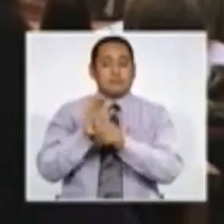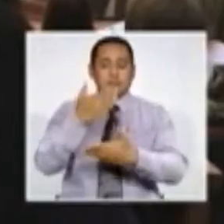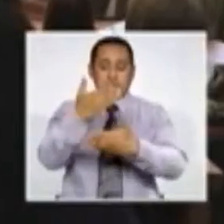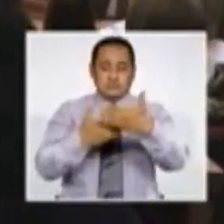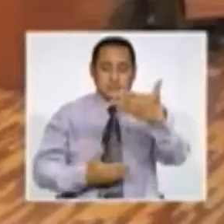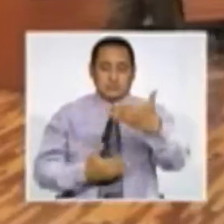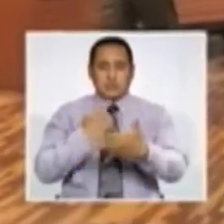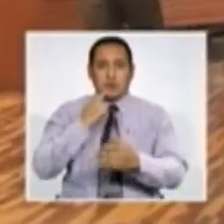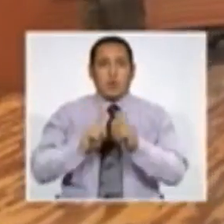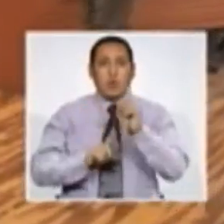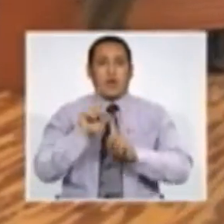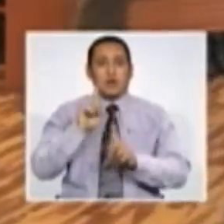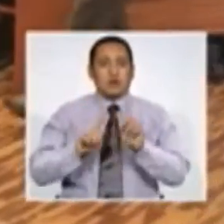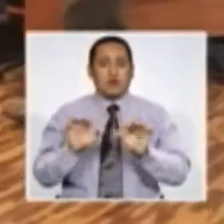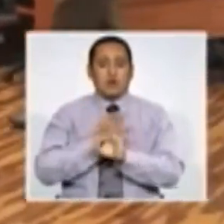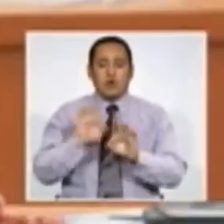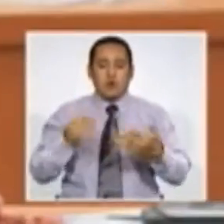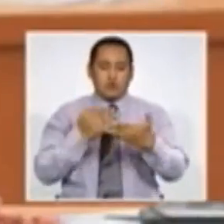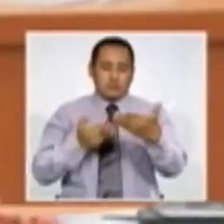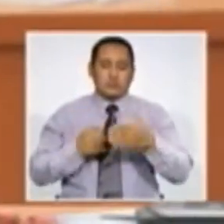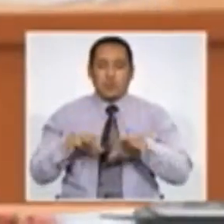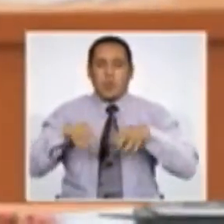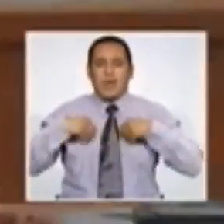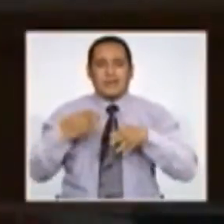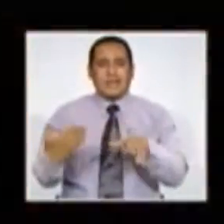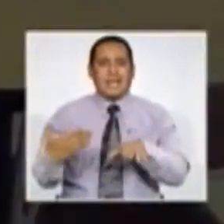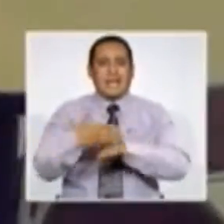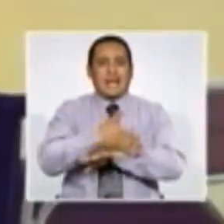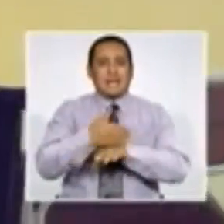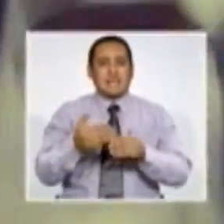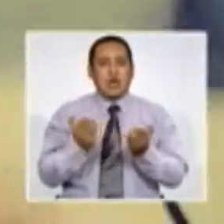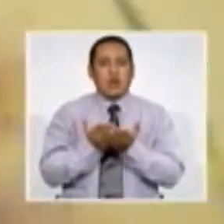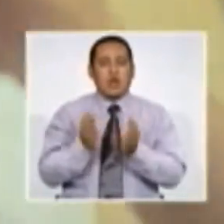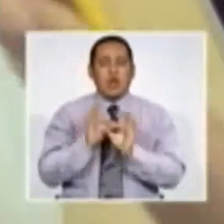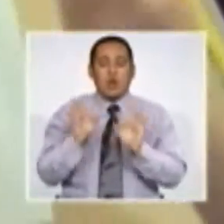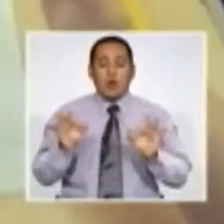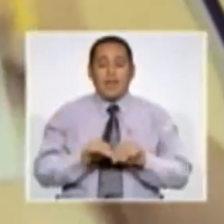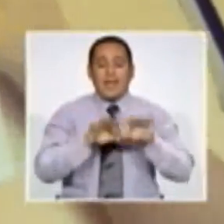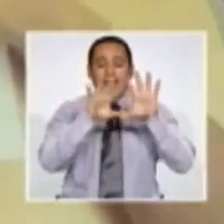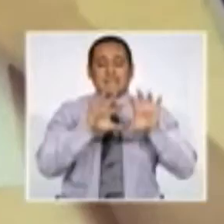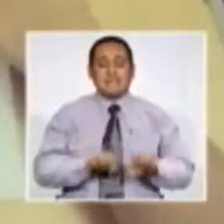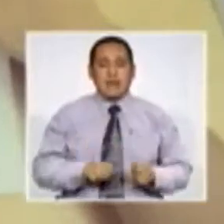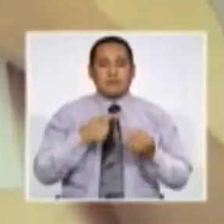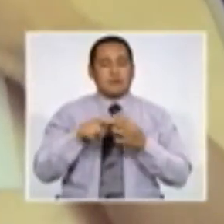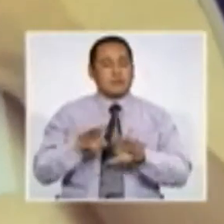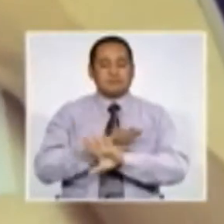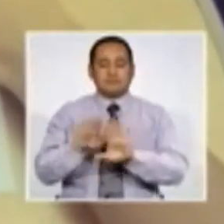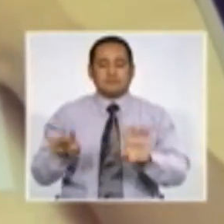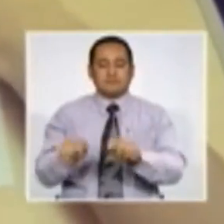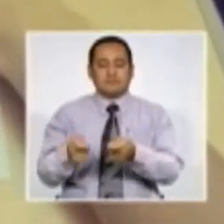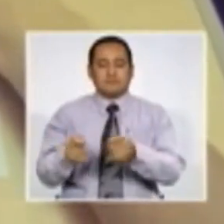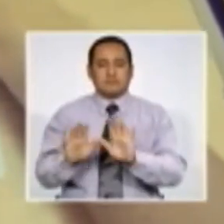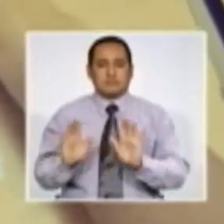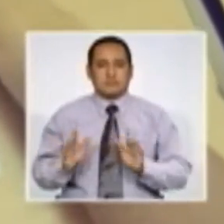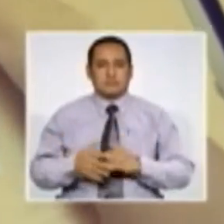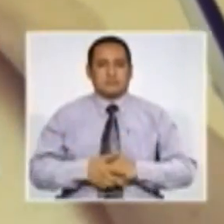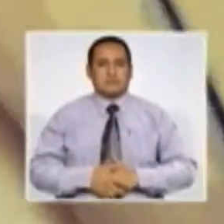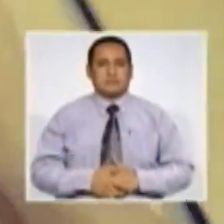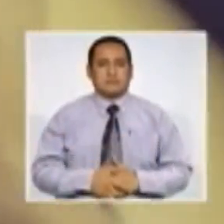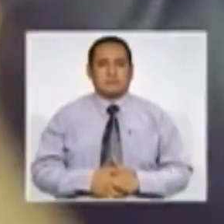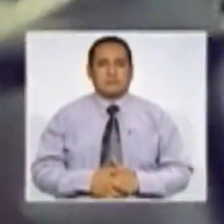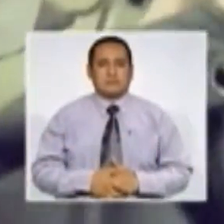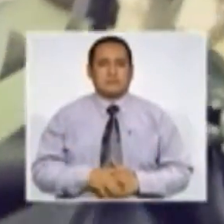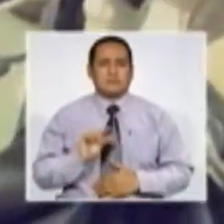de impagos o incluso, o peor aún, no les permitía el ingreso o el rendimiento de las evaluaciones académicas.